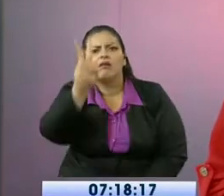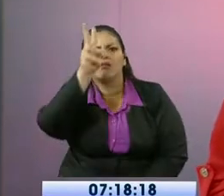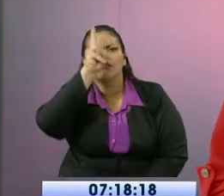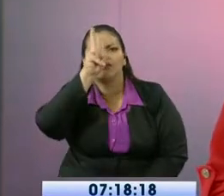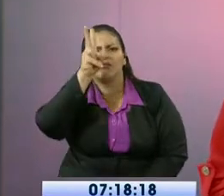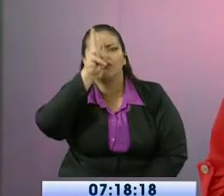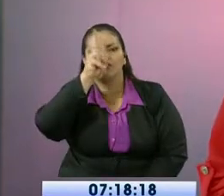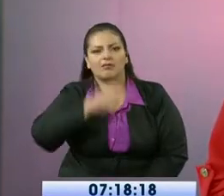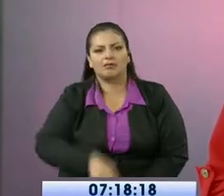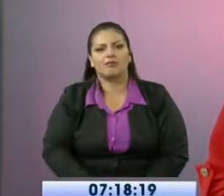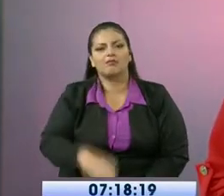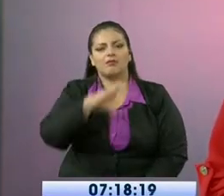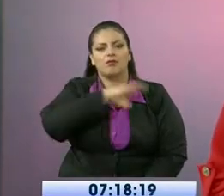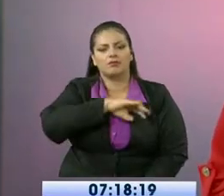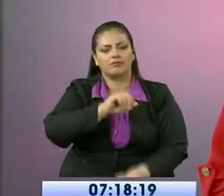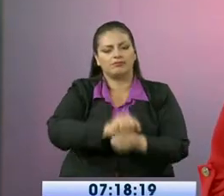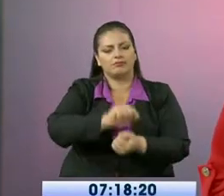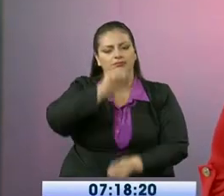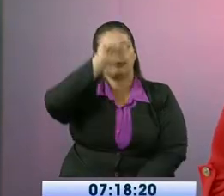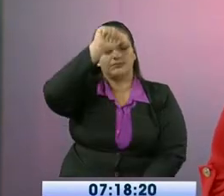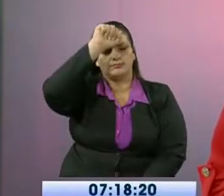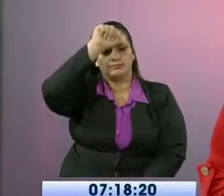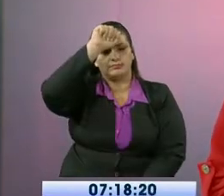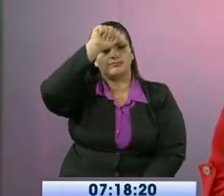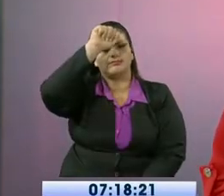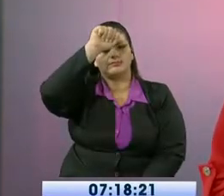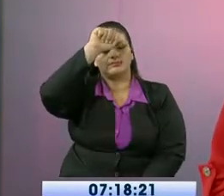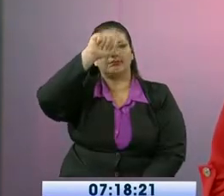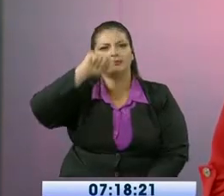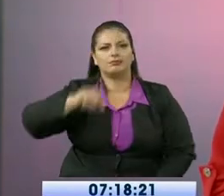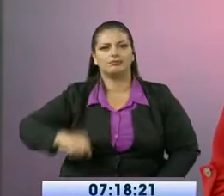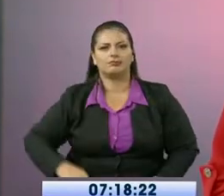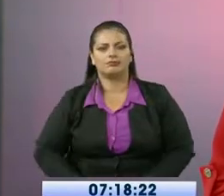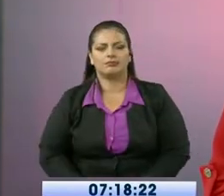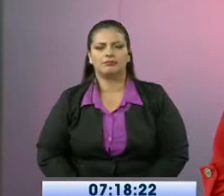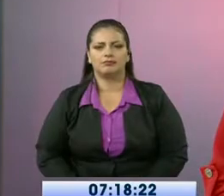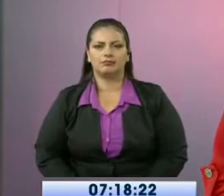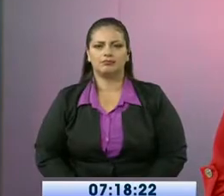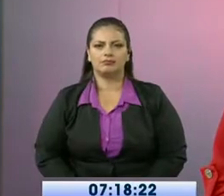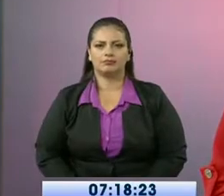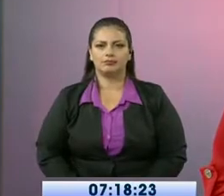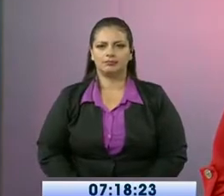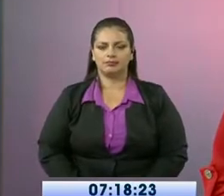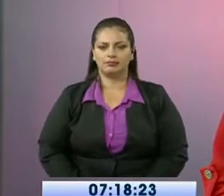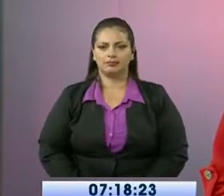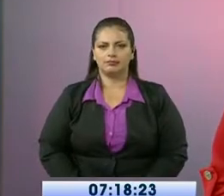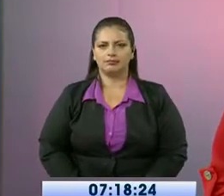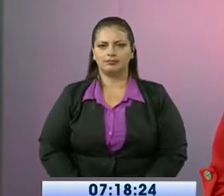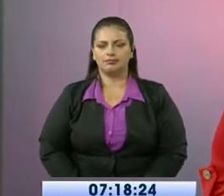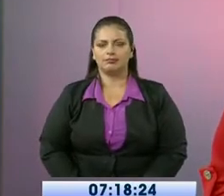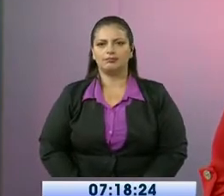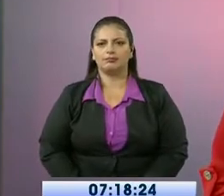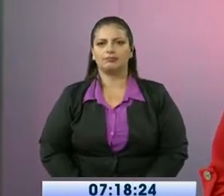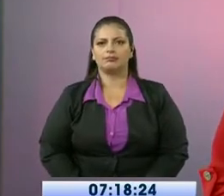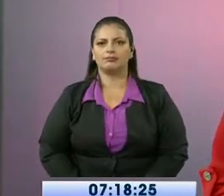cometido el delito, vuelven a colocarla para así despistar a testigos y a la policía.